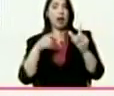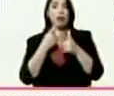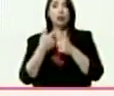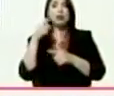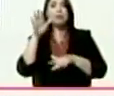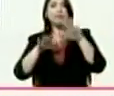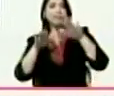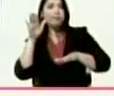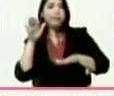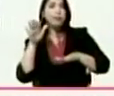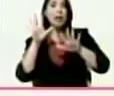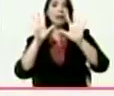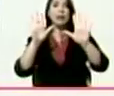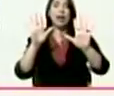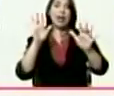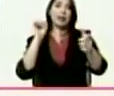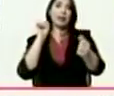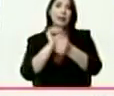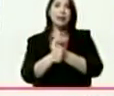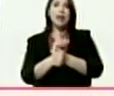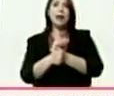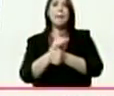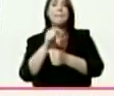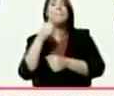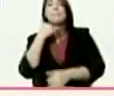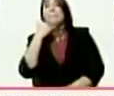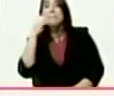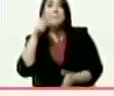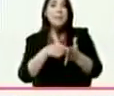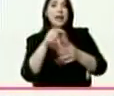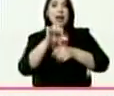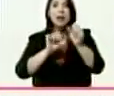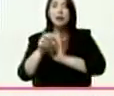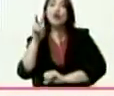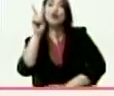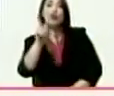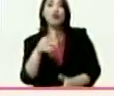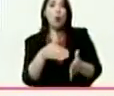aproximadamente 10 detenidos, casi 1000 heridos,